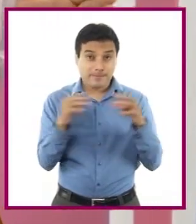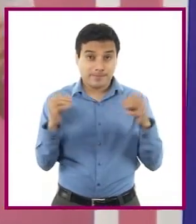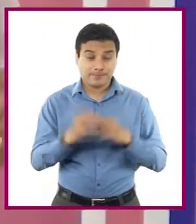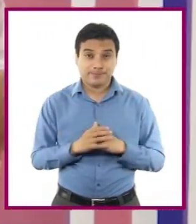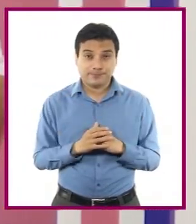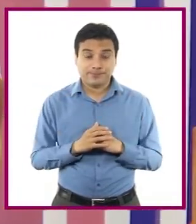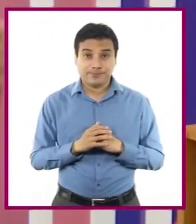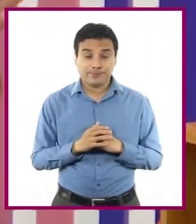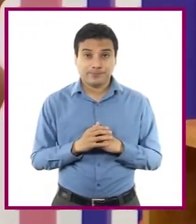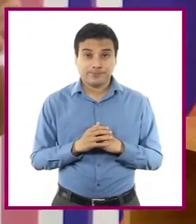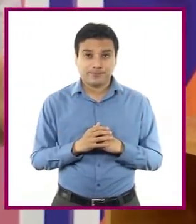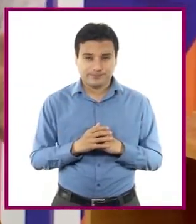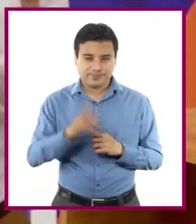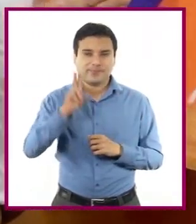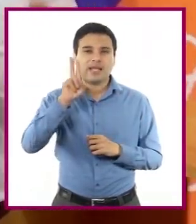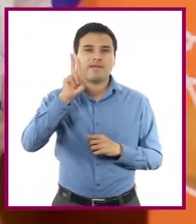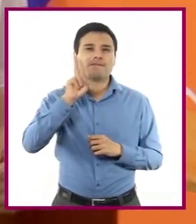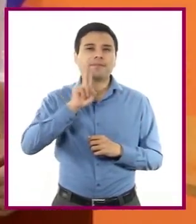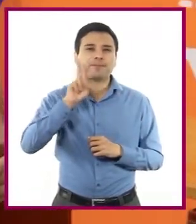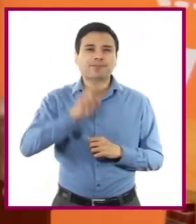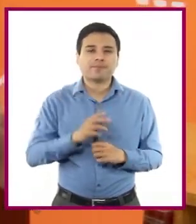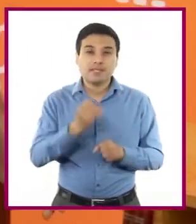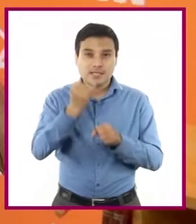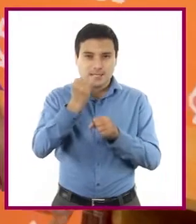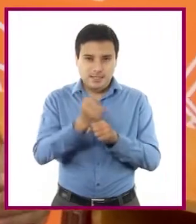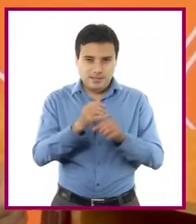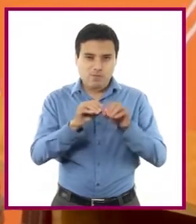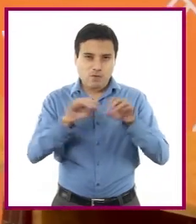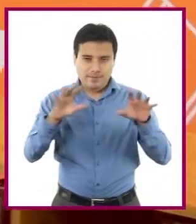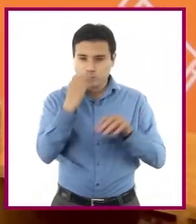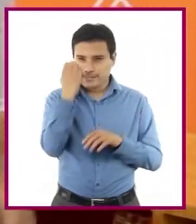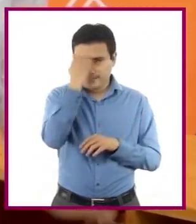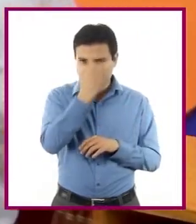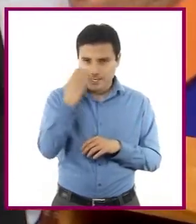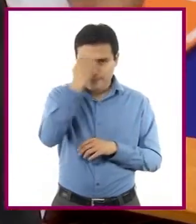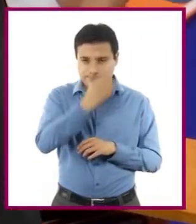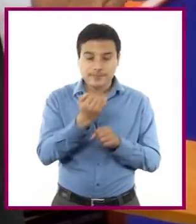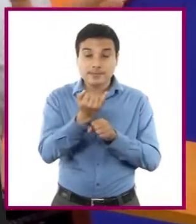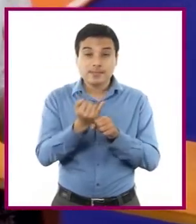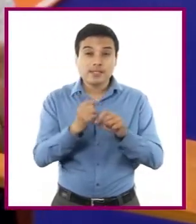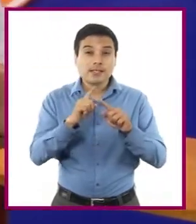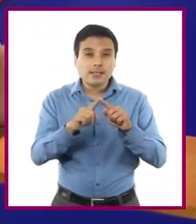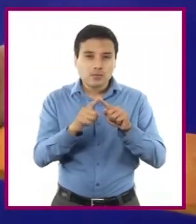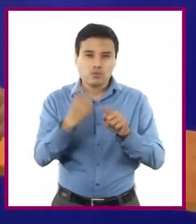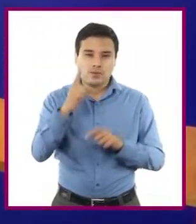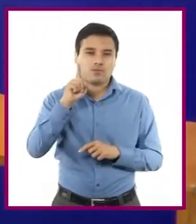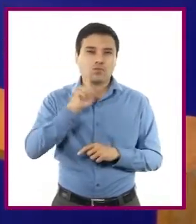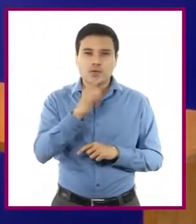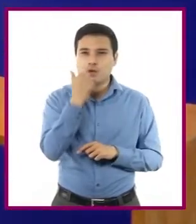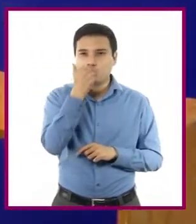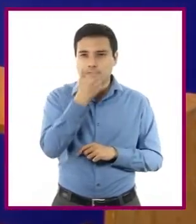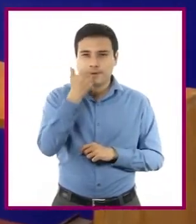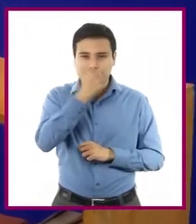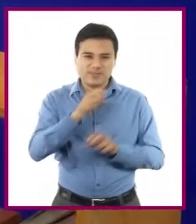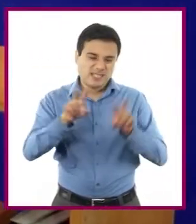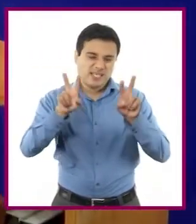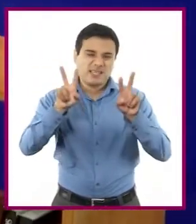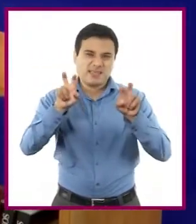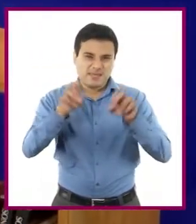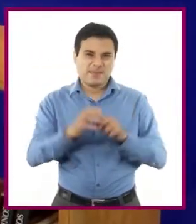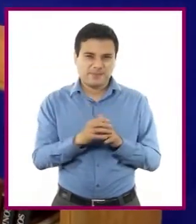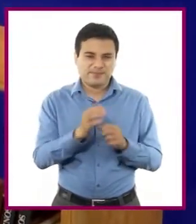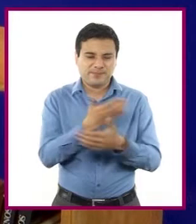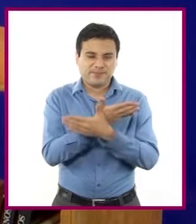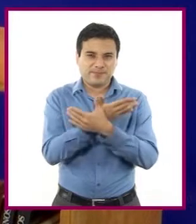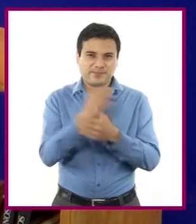¿Qué te parece si revisamos la información que una alumna recuperó sobre la migración de la mariposa en el manual